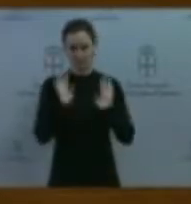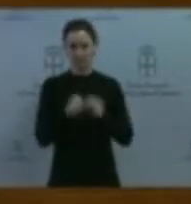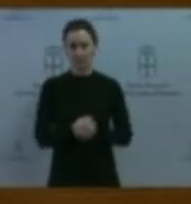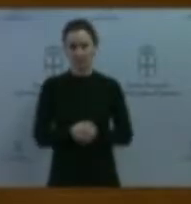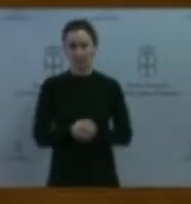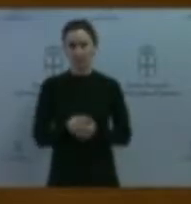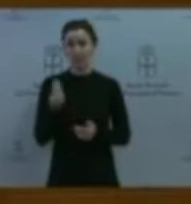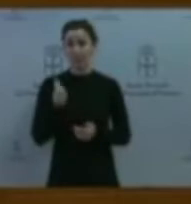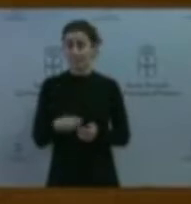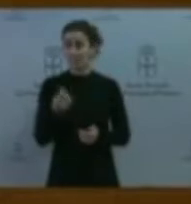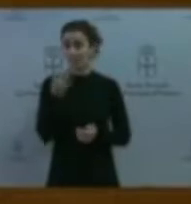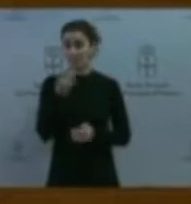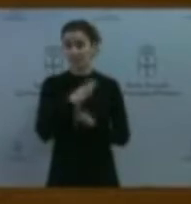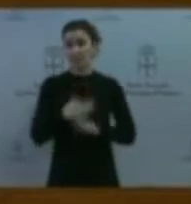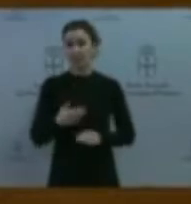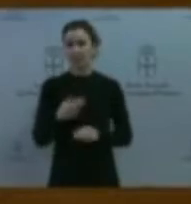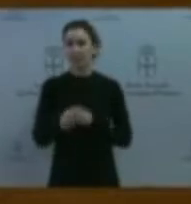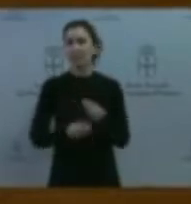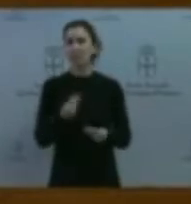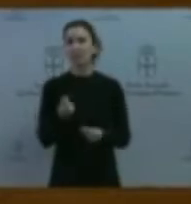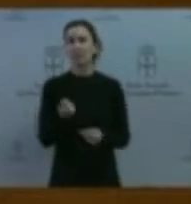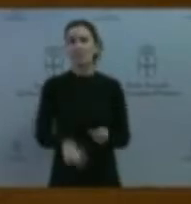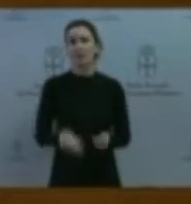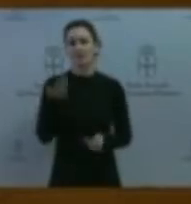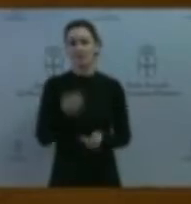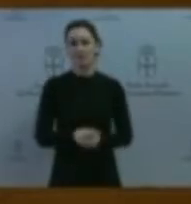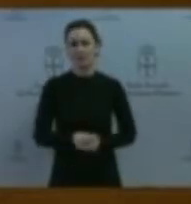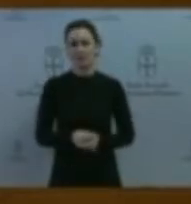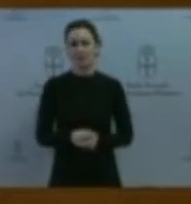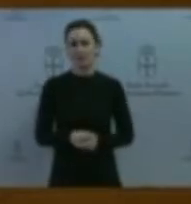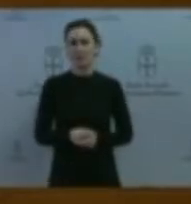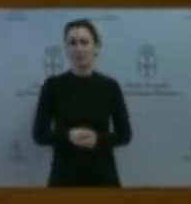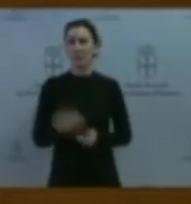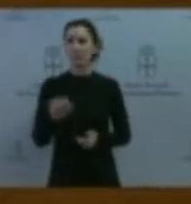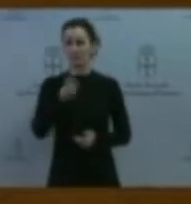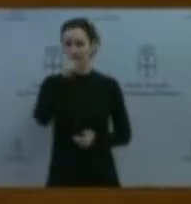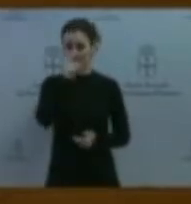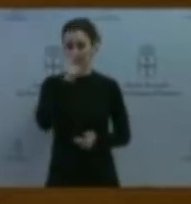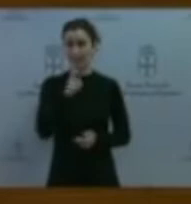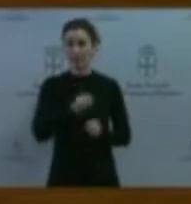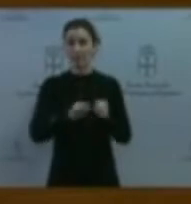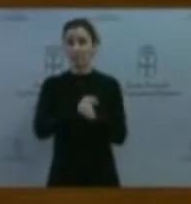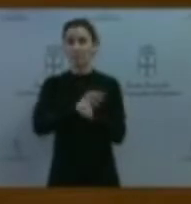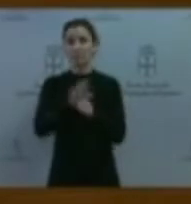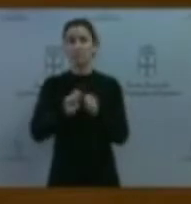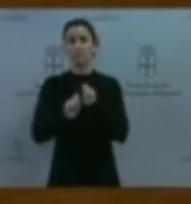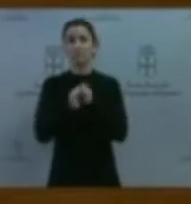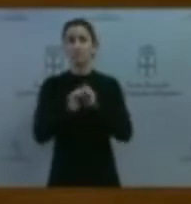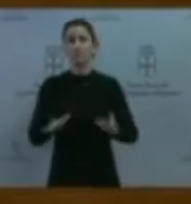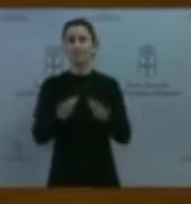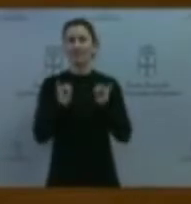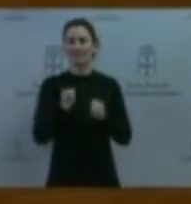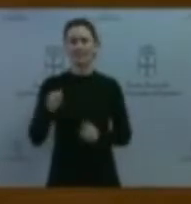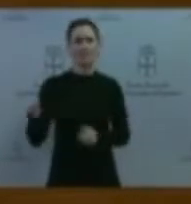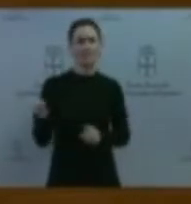más dinero, ¿no? Porque hay que recordarlo, ¿no? Ni la pandemia era una maldición inevitable, ni su impacto en la sociedad es independiente de las decisiones que